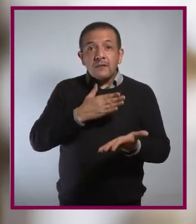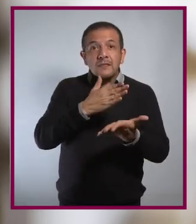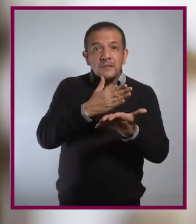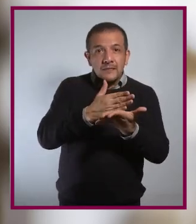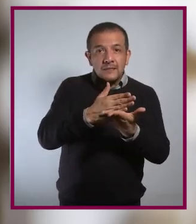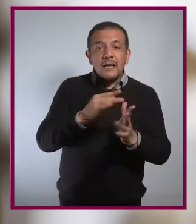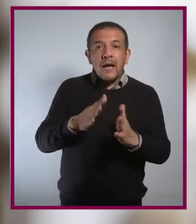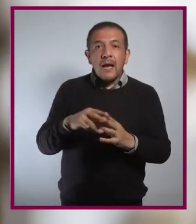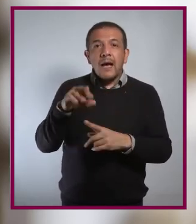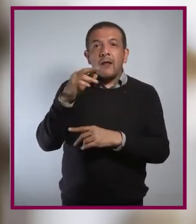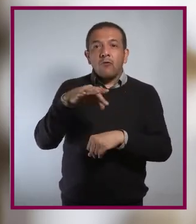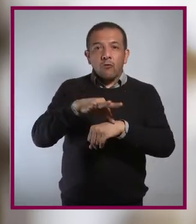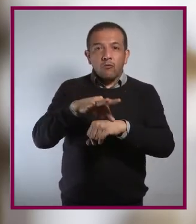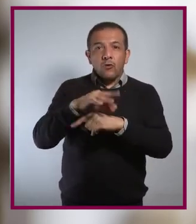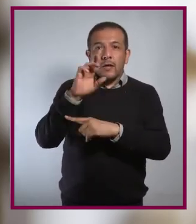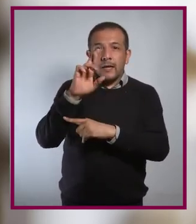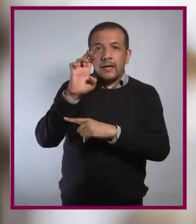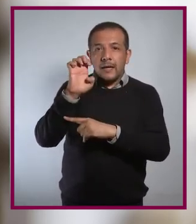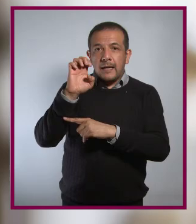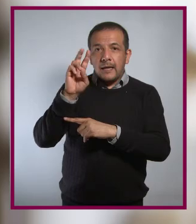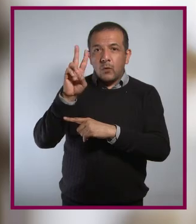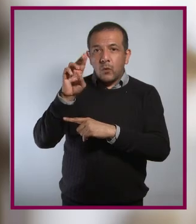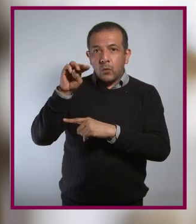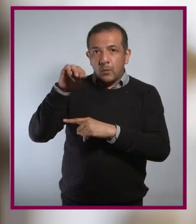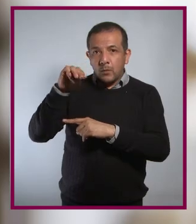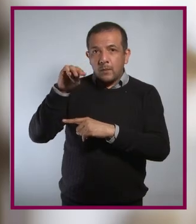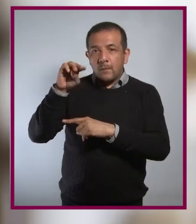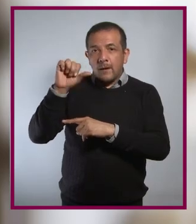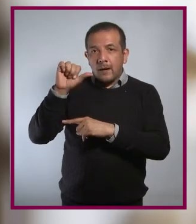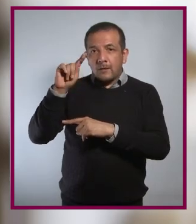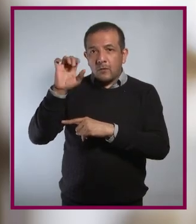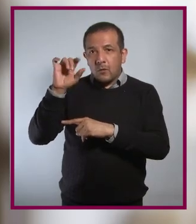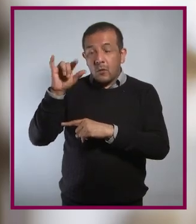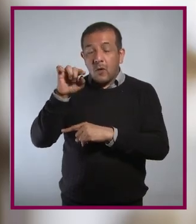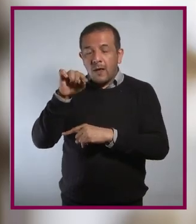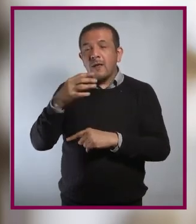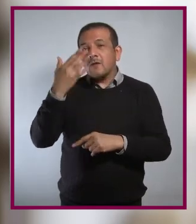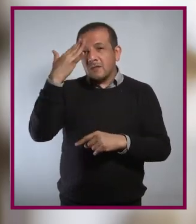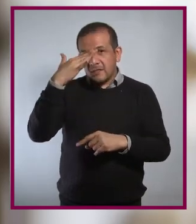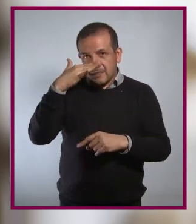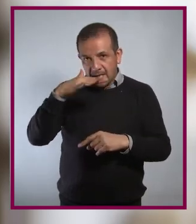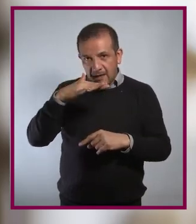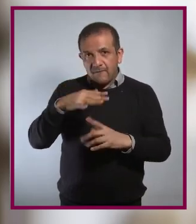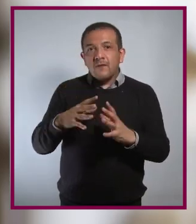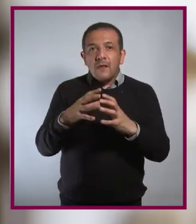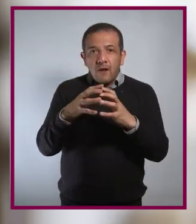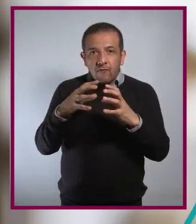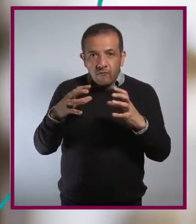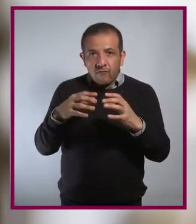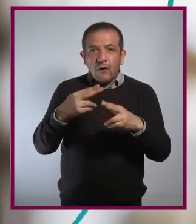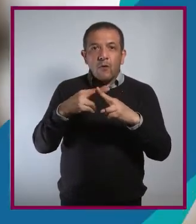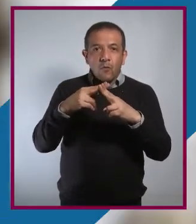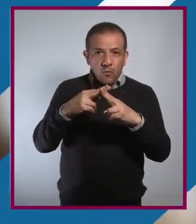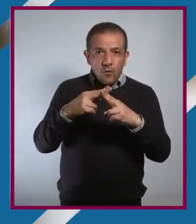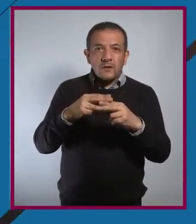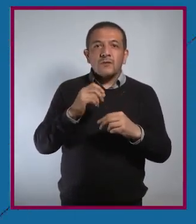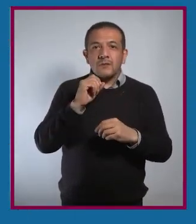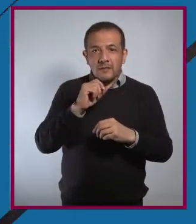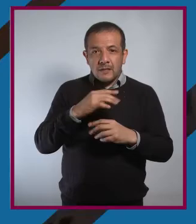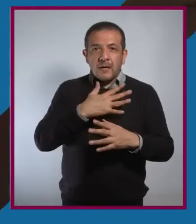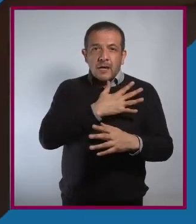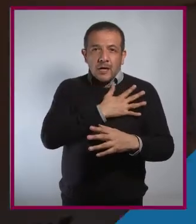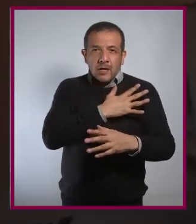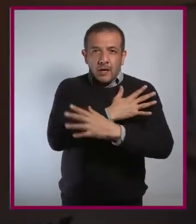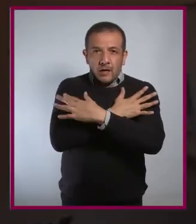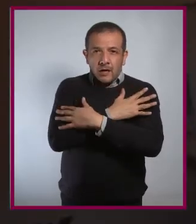reumatólogo. Ellos son especialistas en el sistema muscular y esquelético y en las inflamaciones. Para